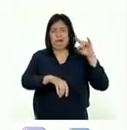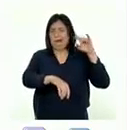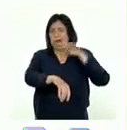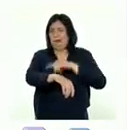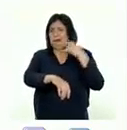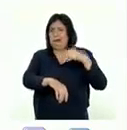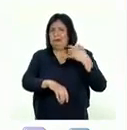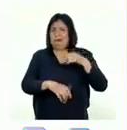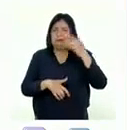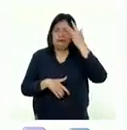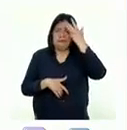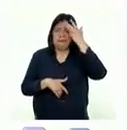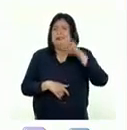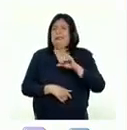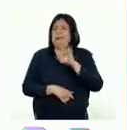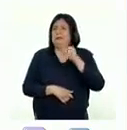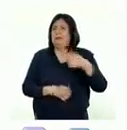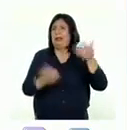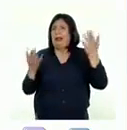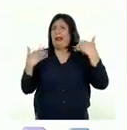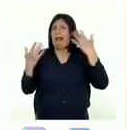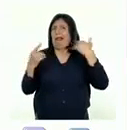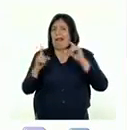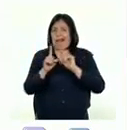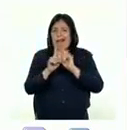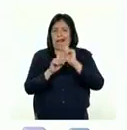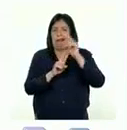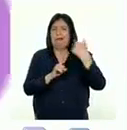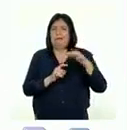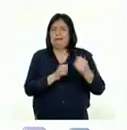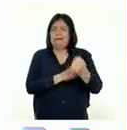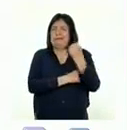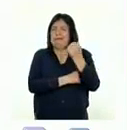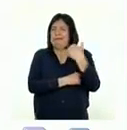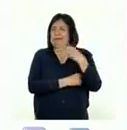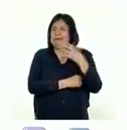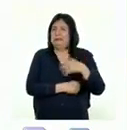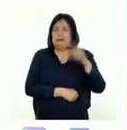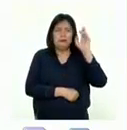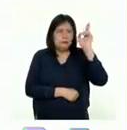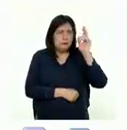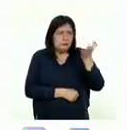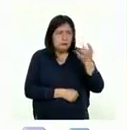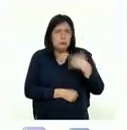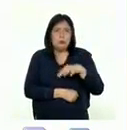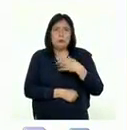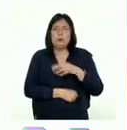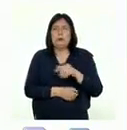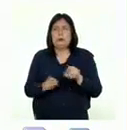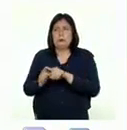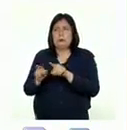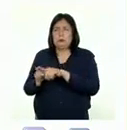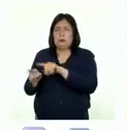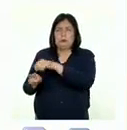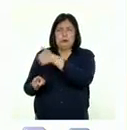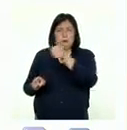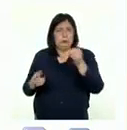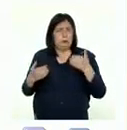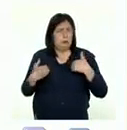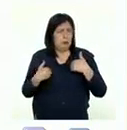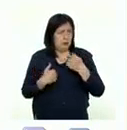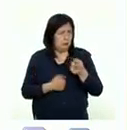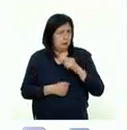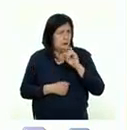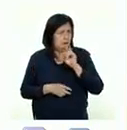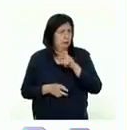el que causa el dengue. Por el calor del verano es cada vez más fuerte. Profesora, ¿hay casos parecidos de otros animales